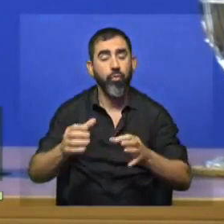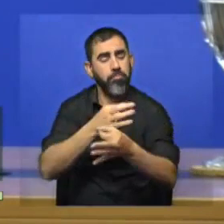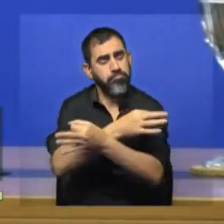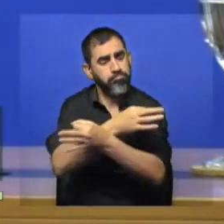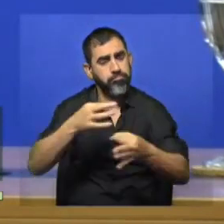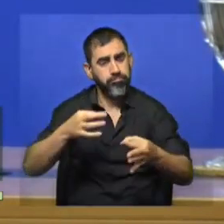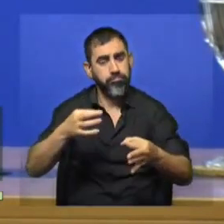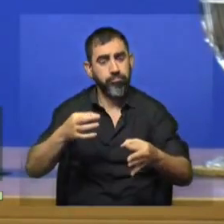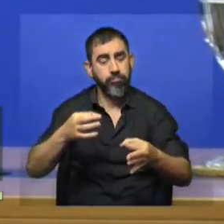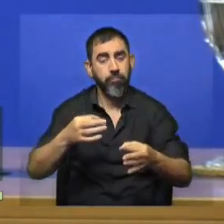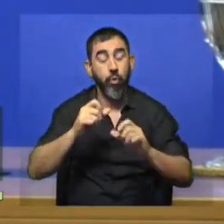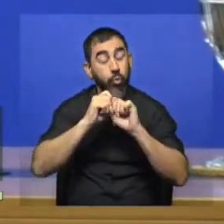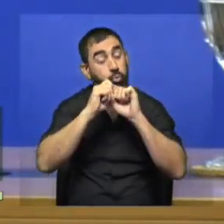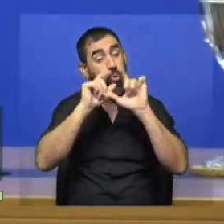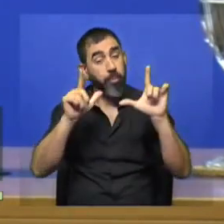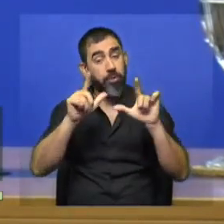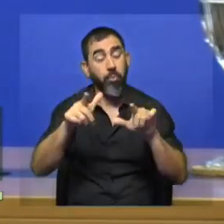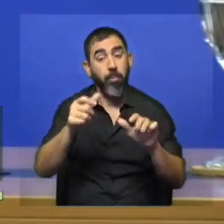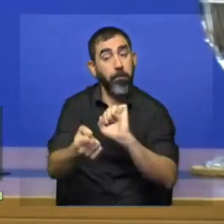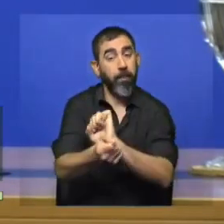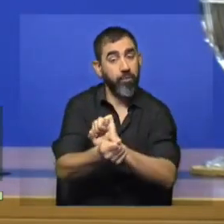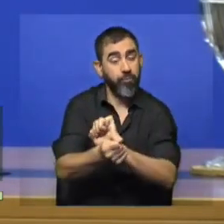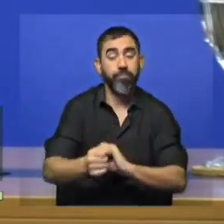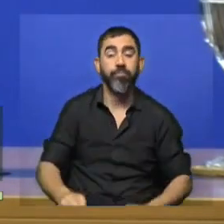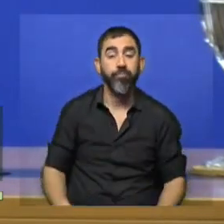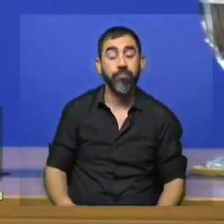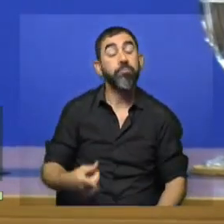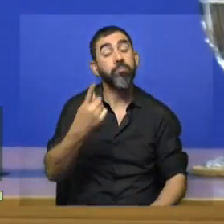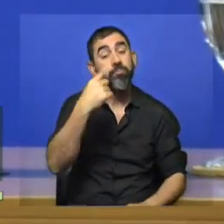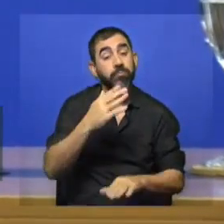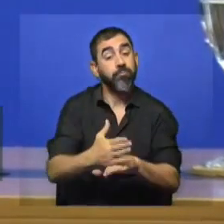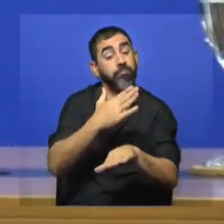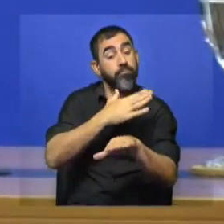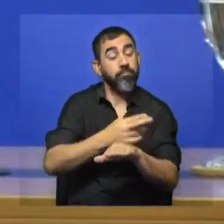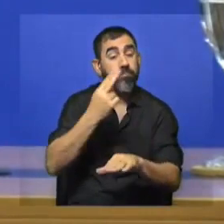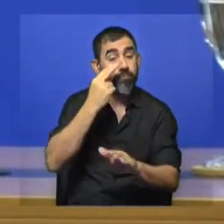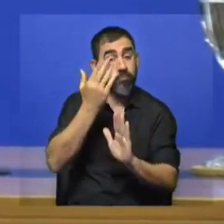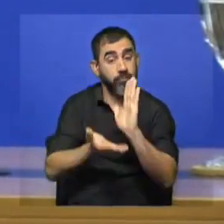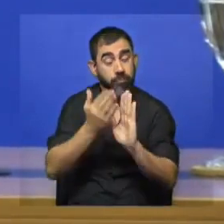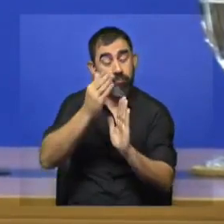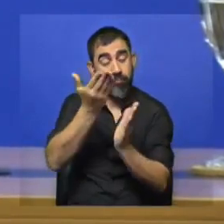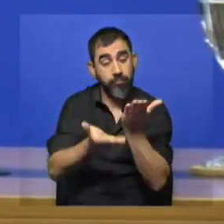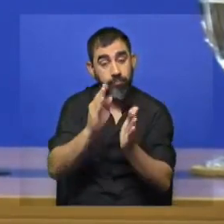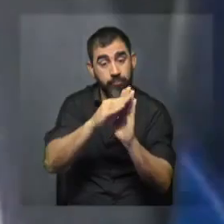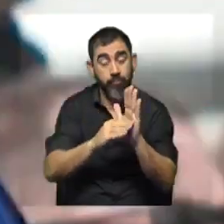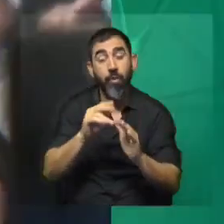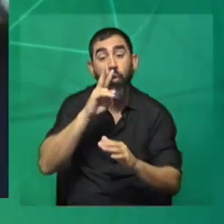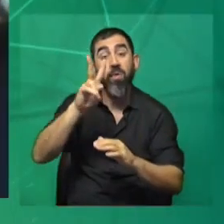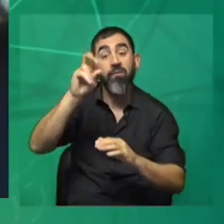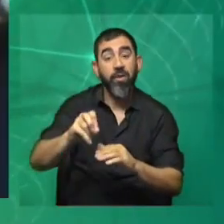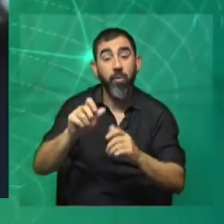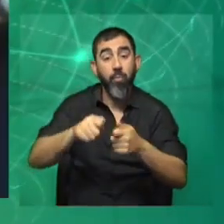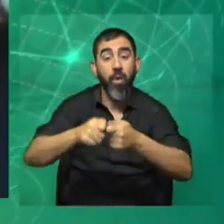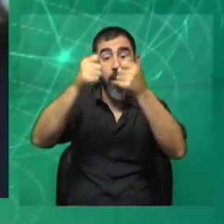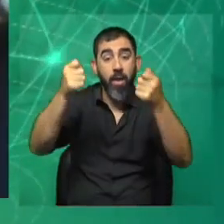ejemplar y se mostró sorprendido por su detención. Sin embargo, los antecedentes de Astesiano fueron revelados en 2020 por la